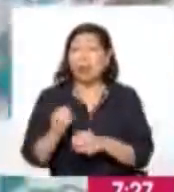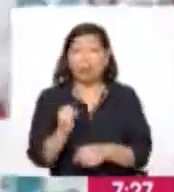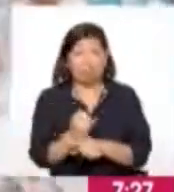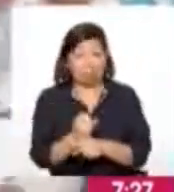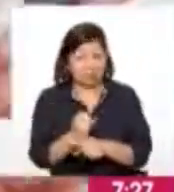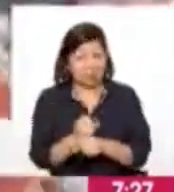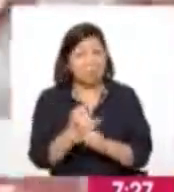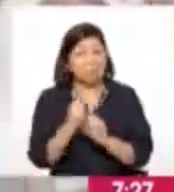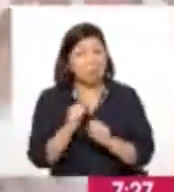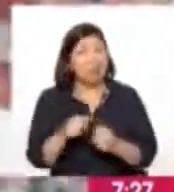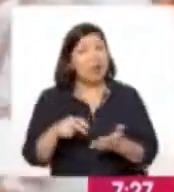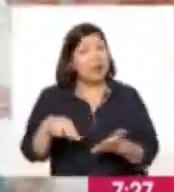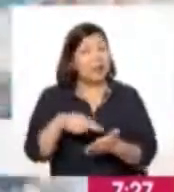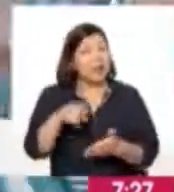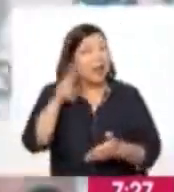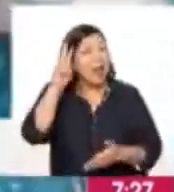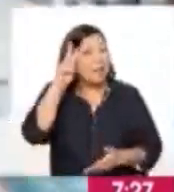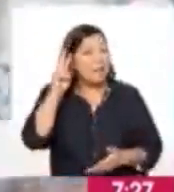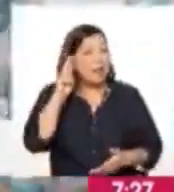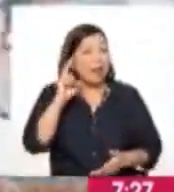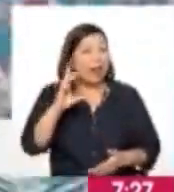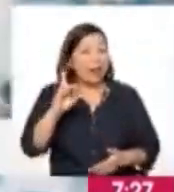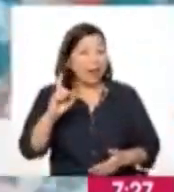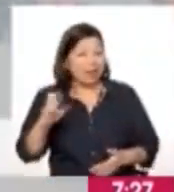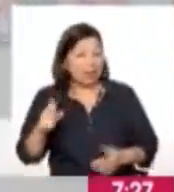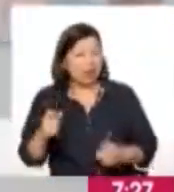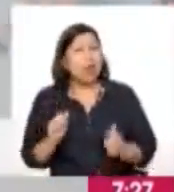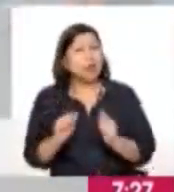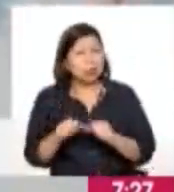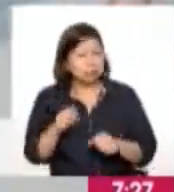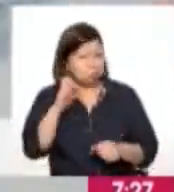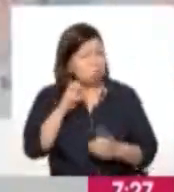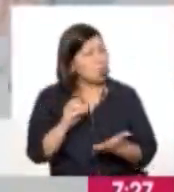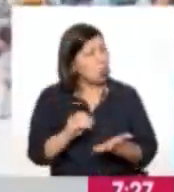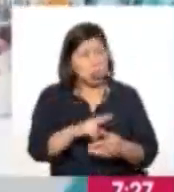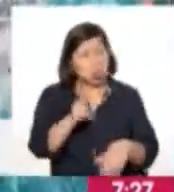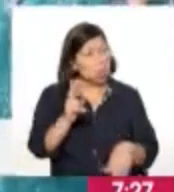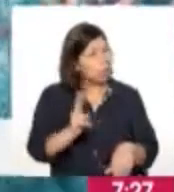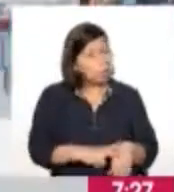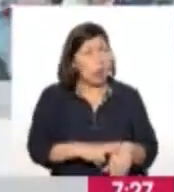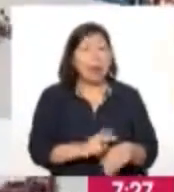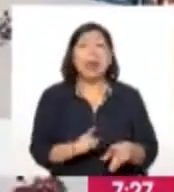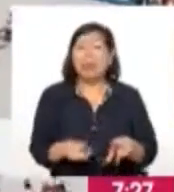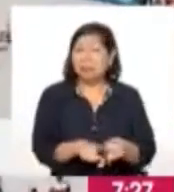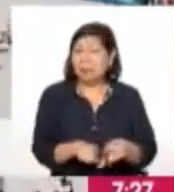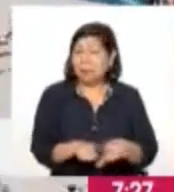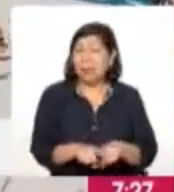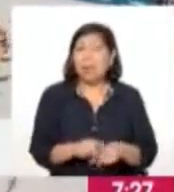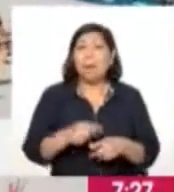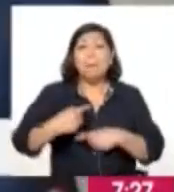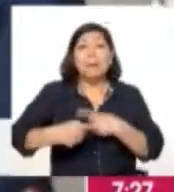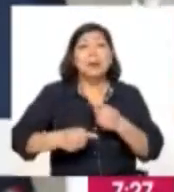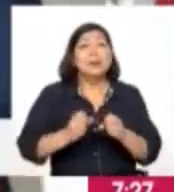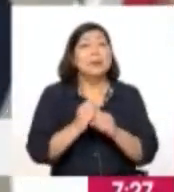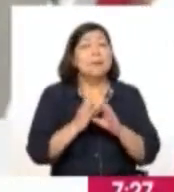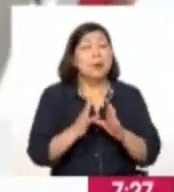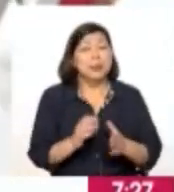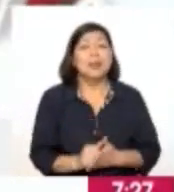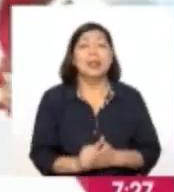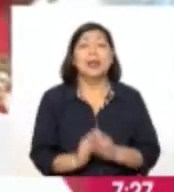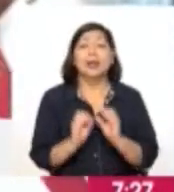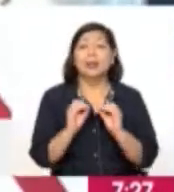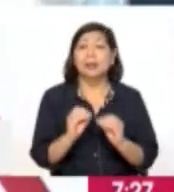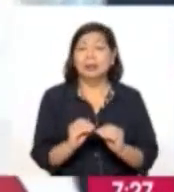Iglesia para que la fiesta de la Virgen de la Candelaria en Puno se realice con normalidad. También anunció que en los próximos días